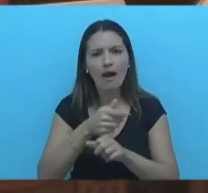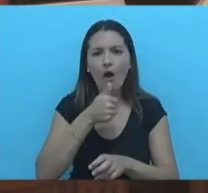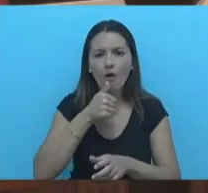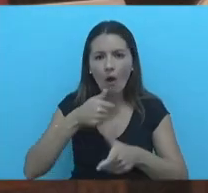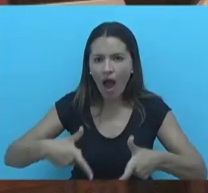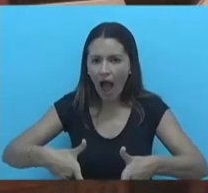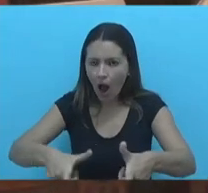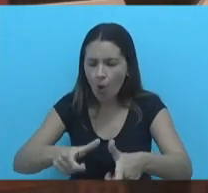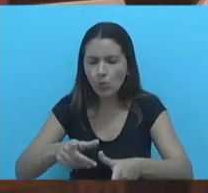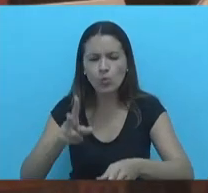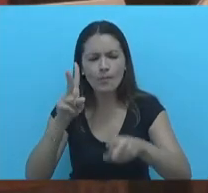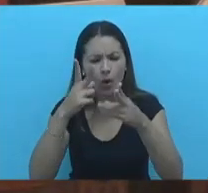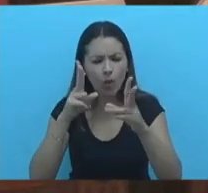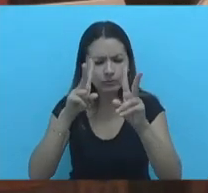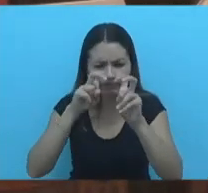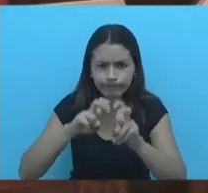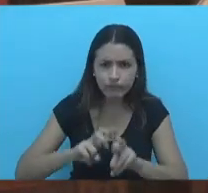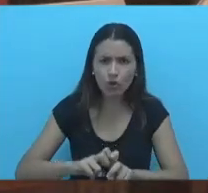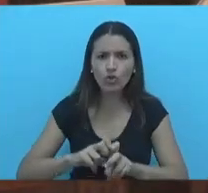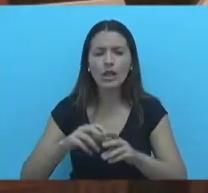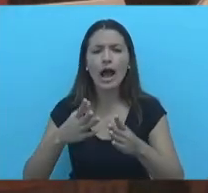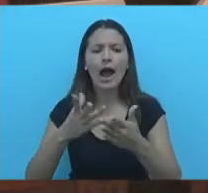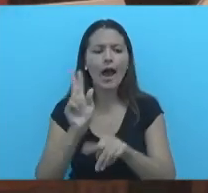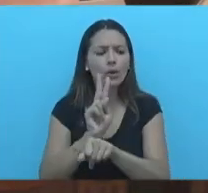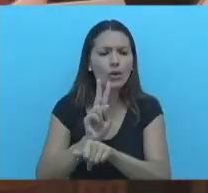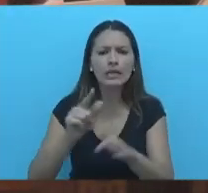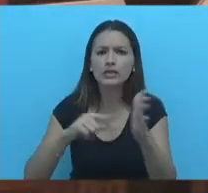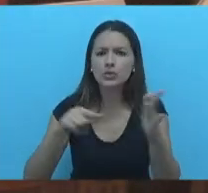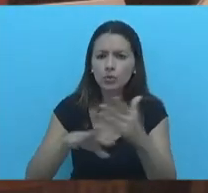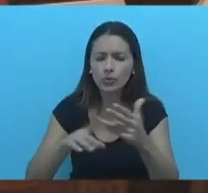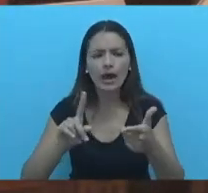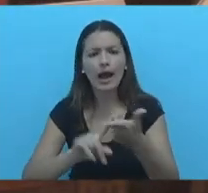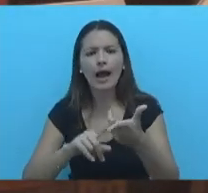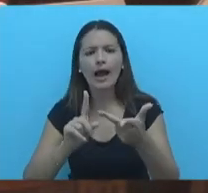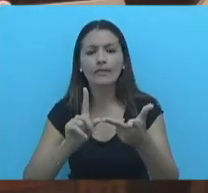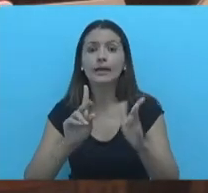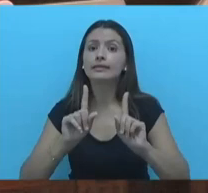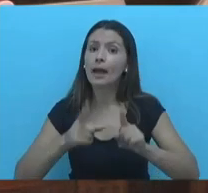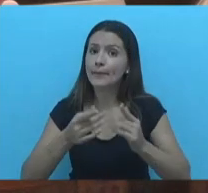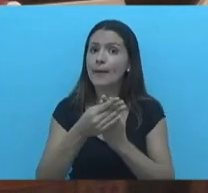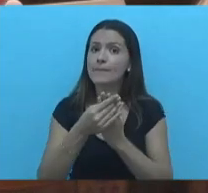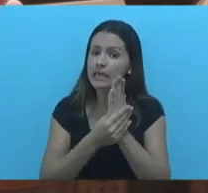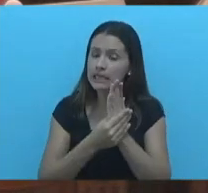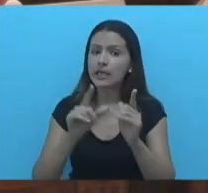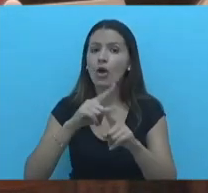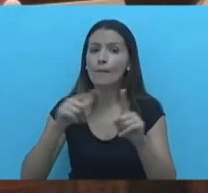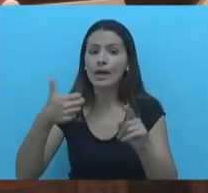los círculos de protección de las ciudades, y también el Ministerio de Medio Ambiente,